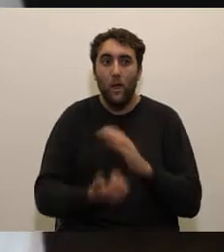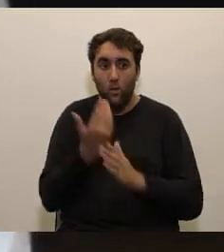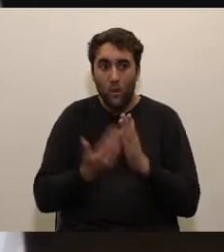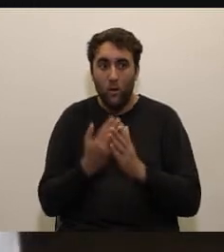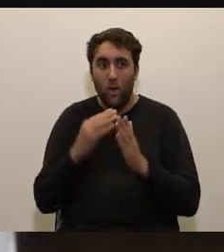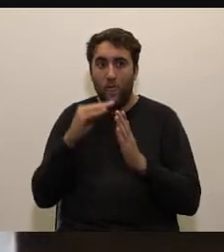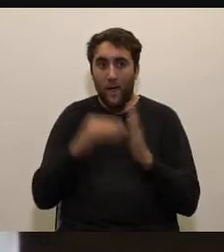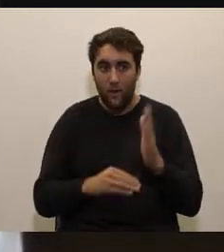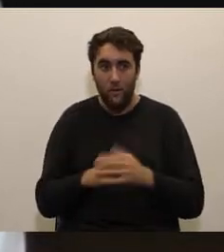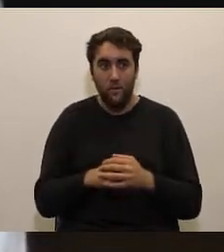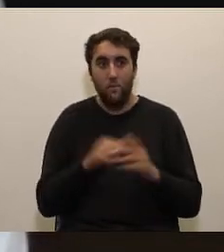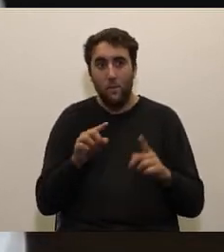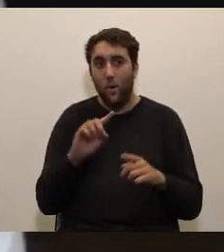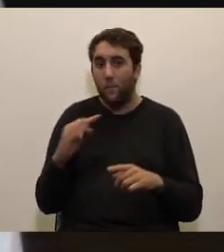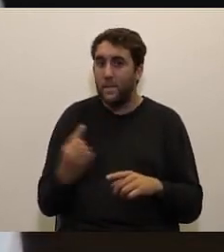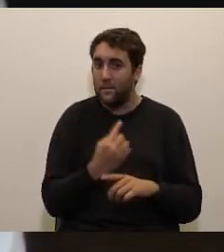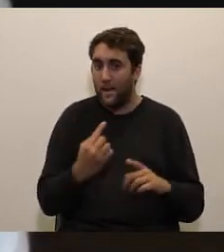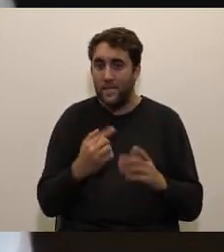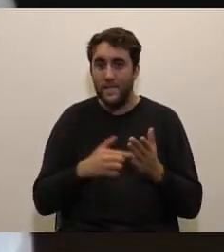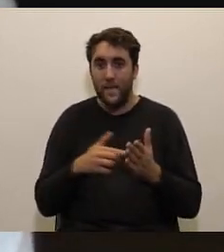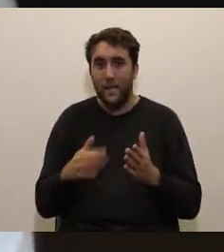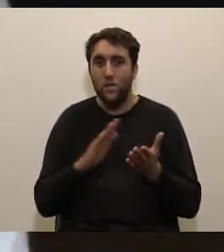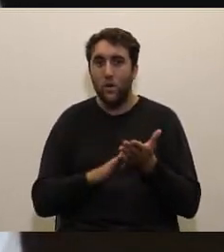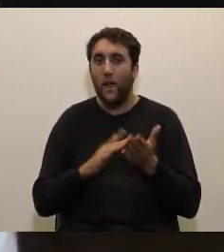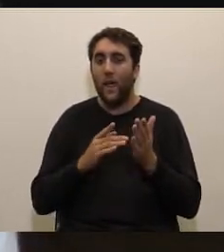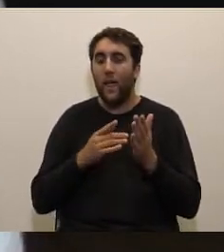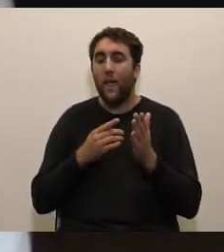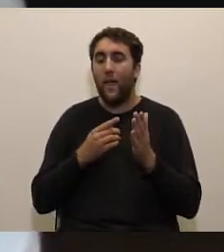está el punto central de los desafíos a futuro.